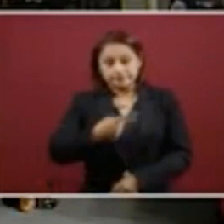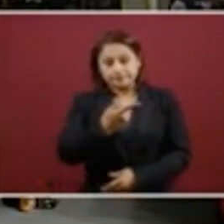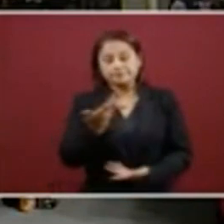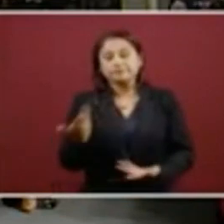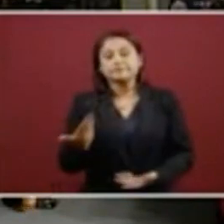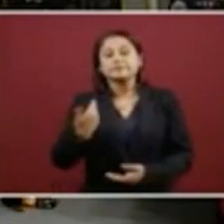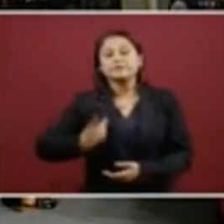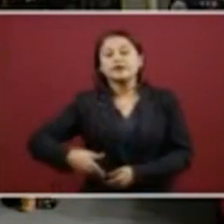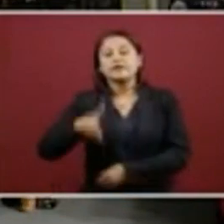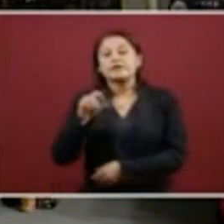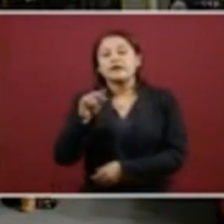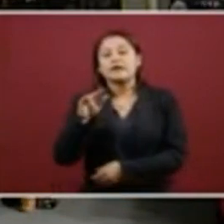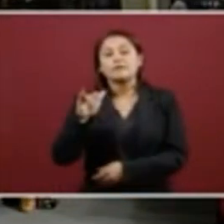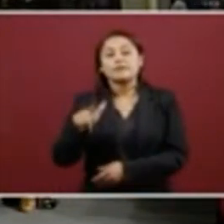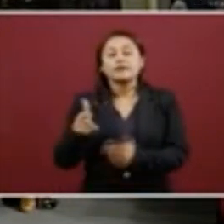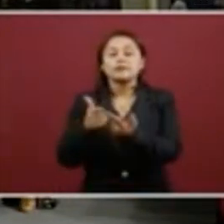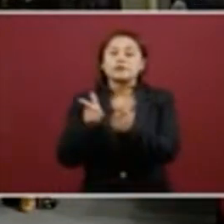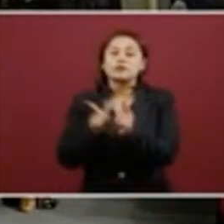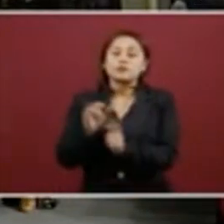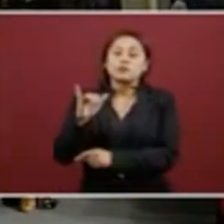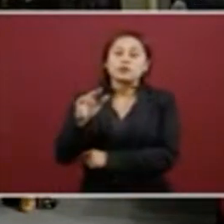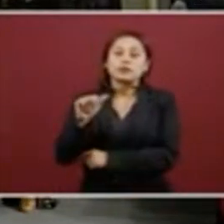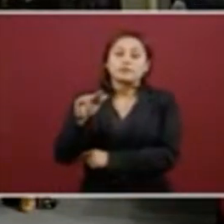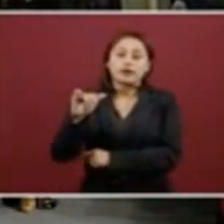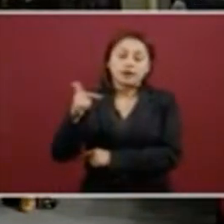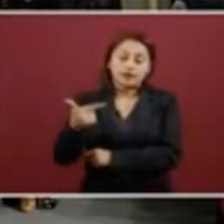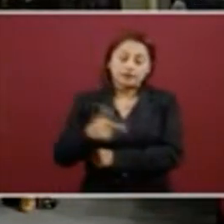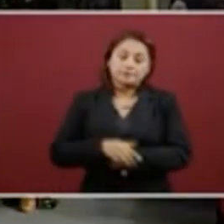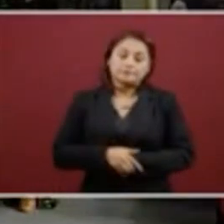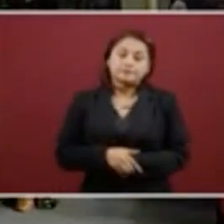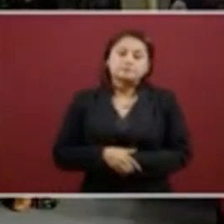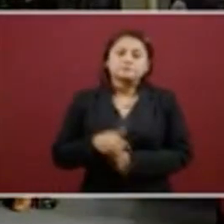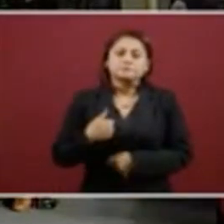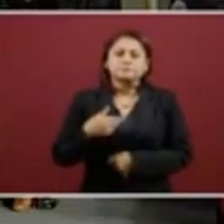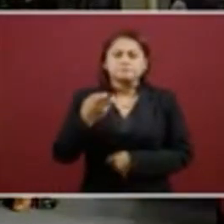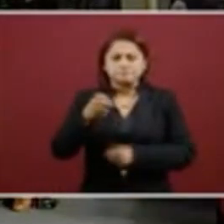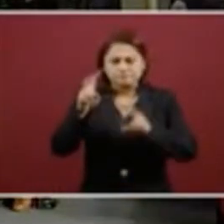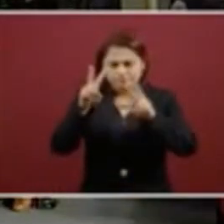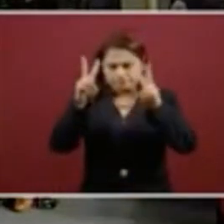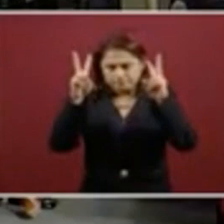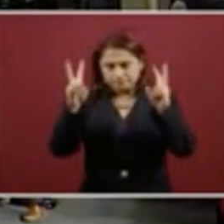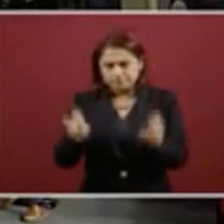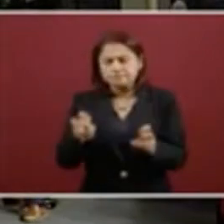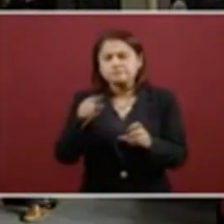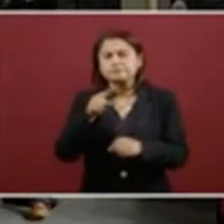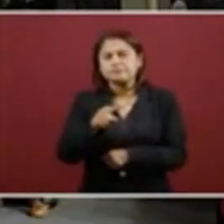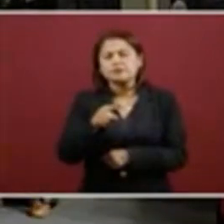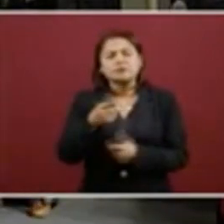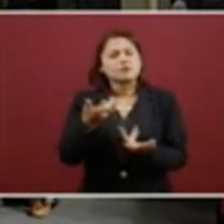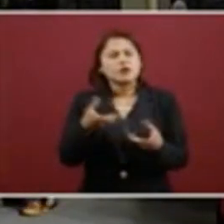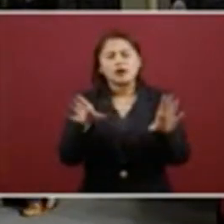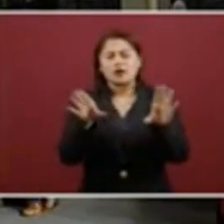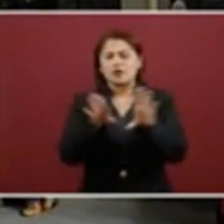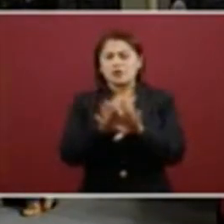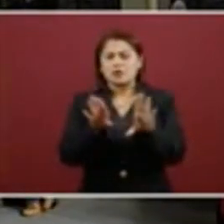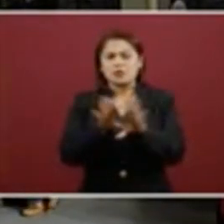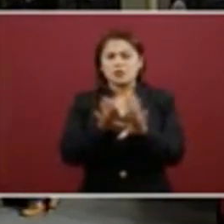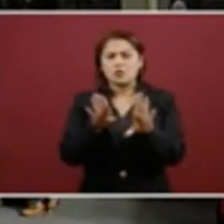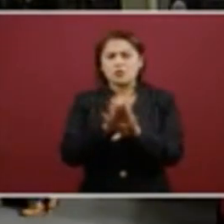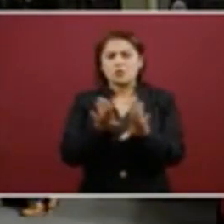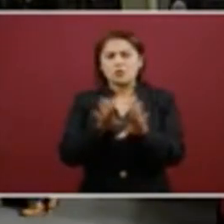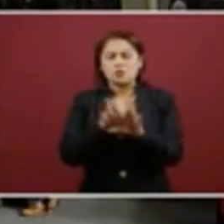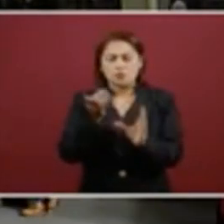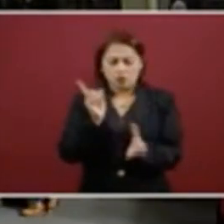Puede que necesite dinero, pero lo que realmente necesita es transparencia y gestión. Mm. Y visión de